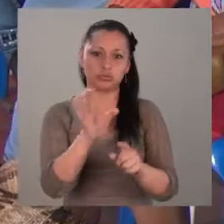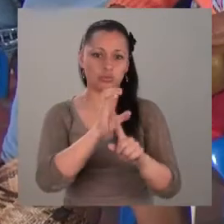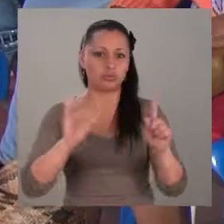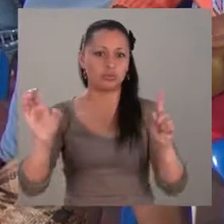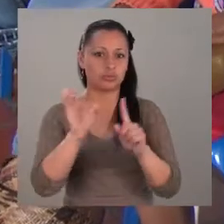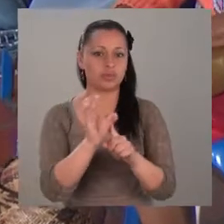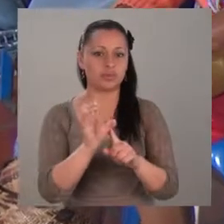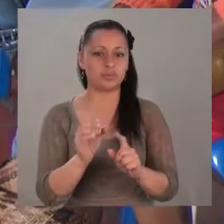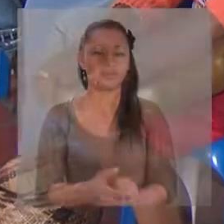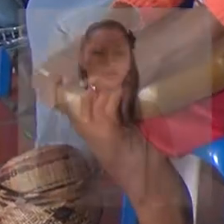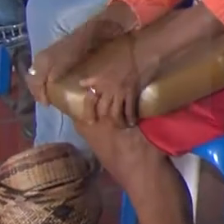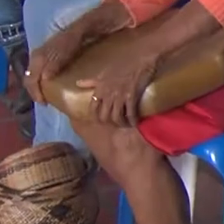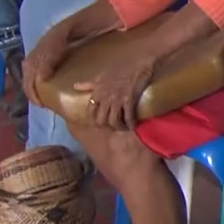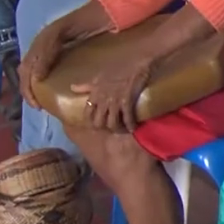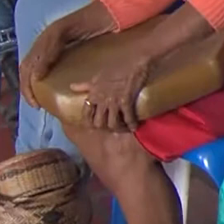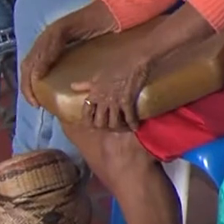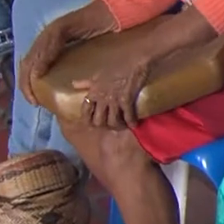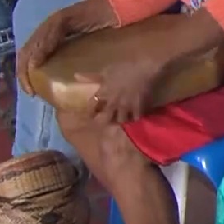cultural.